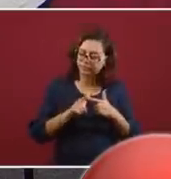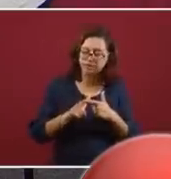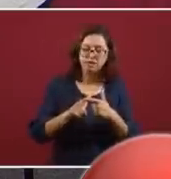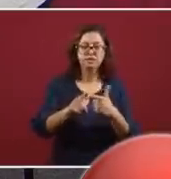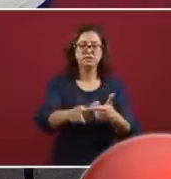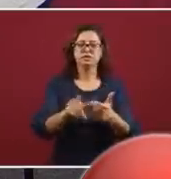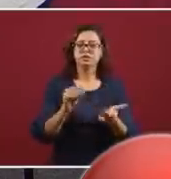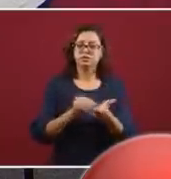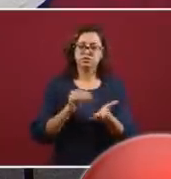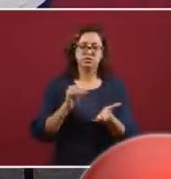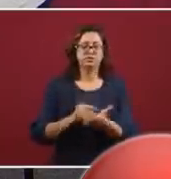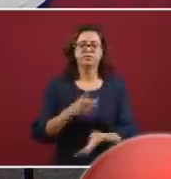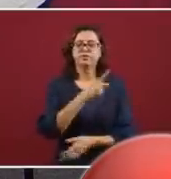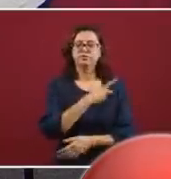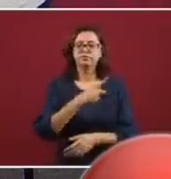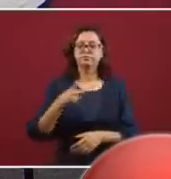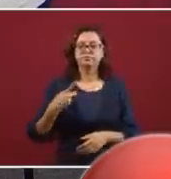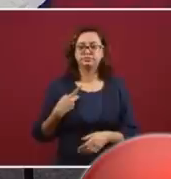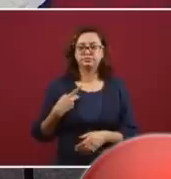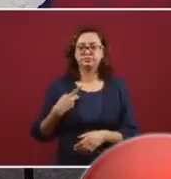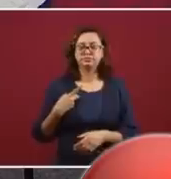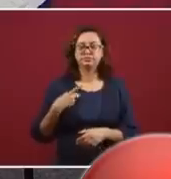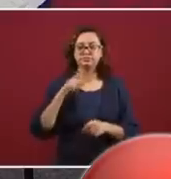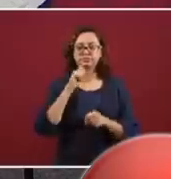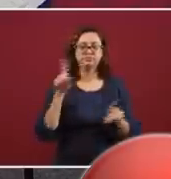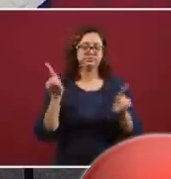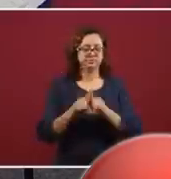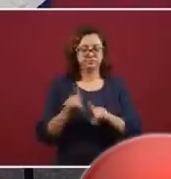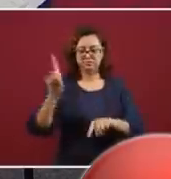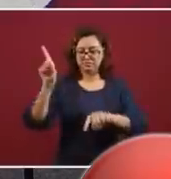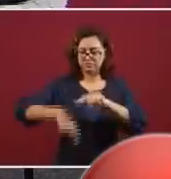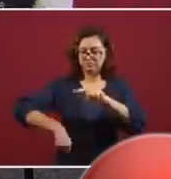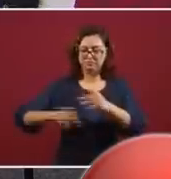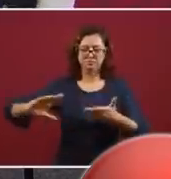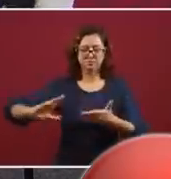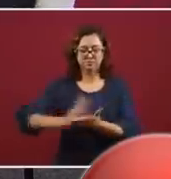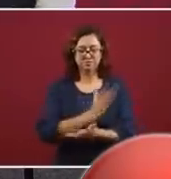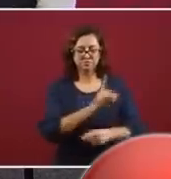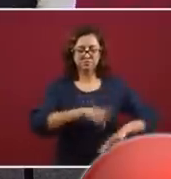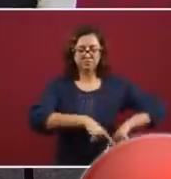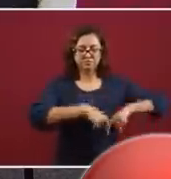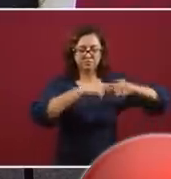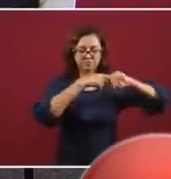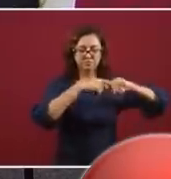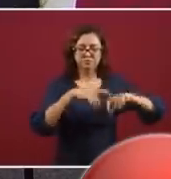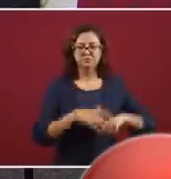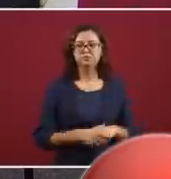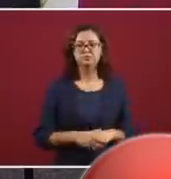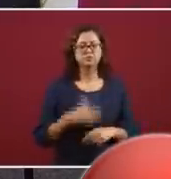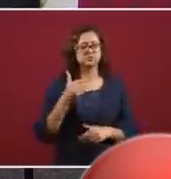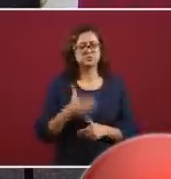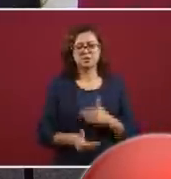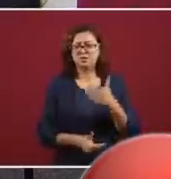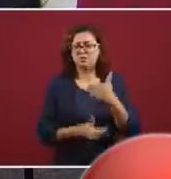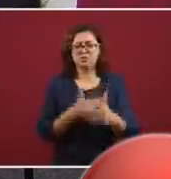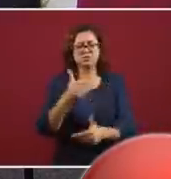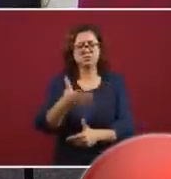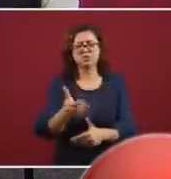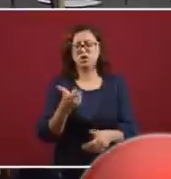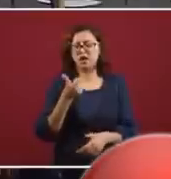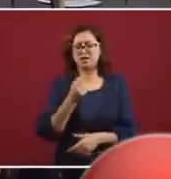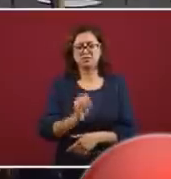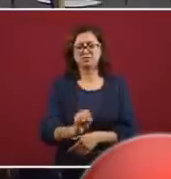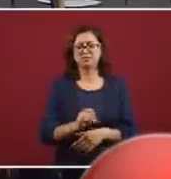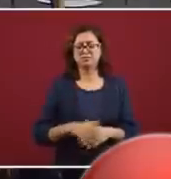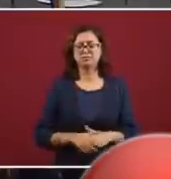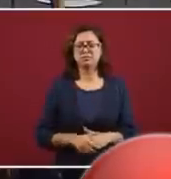clave, va a esta situación de cancelación o de baja contable. Este es el proceso que se sigue internamente